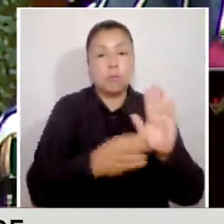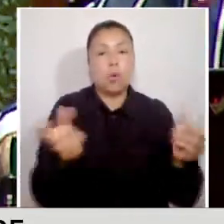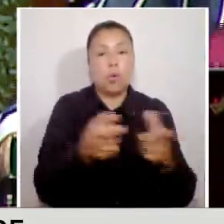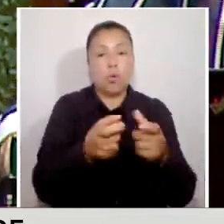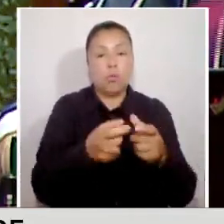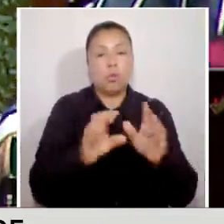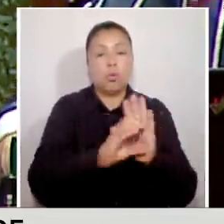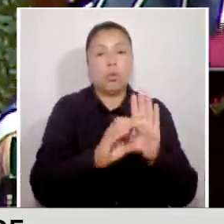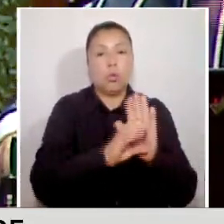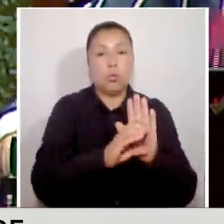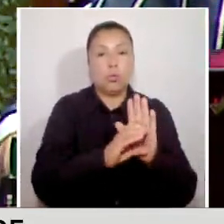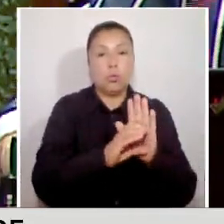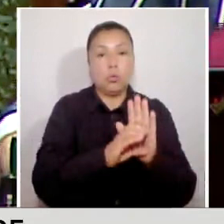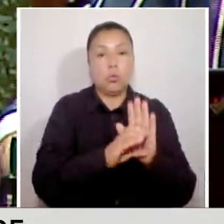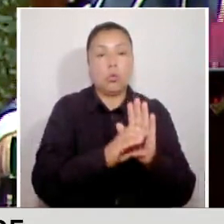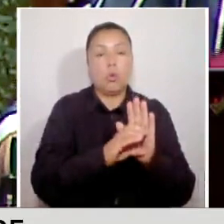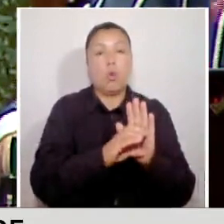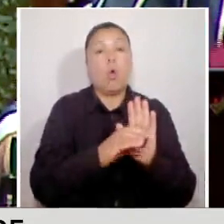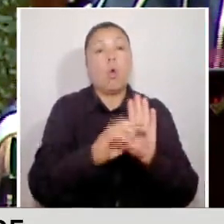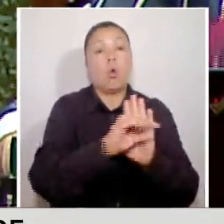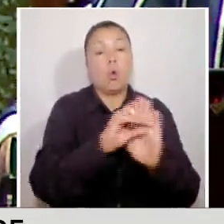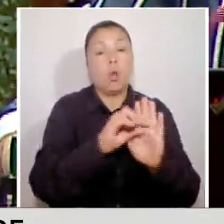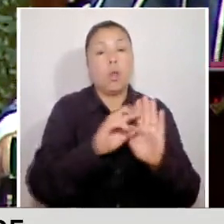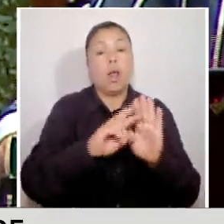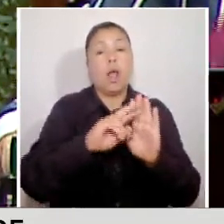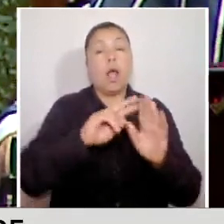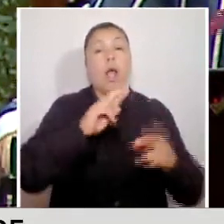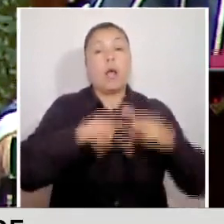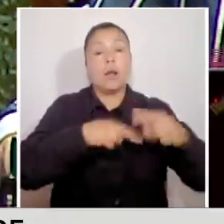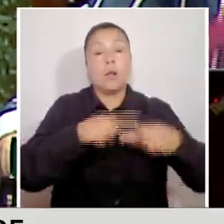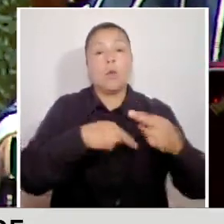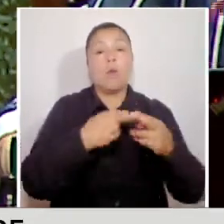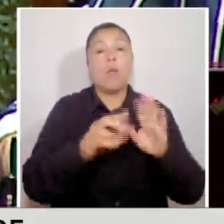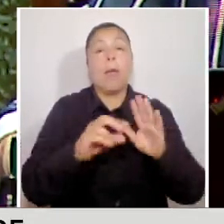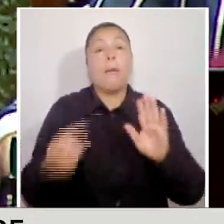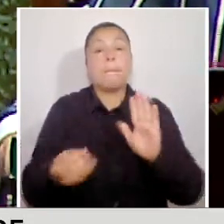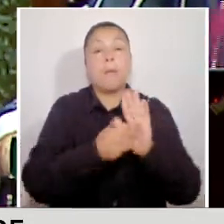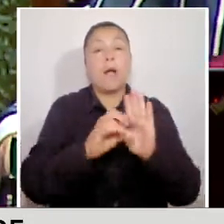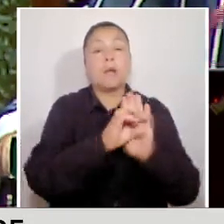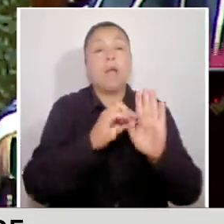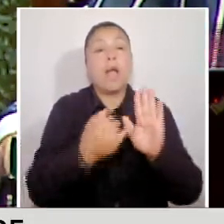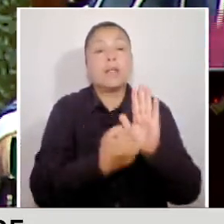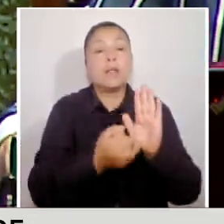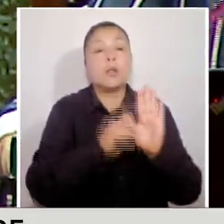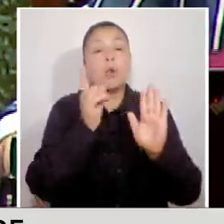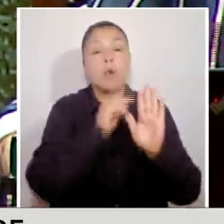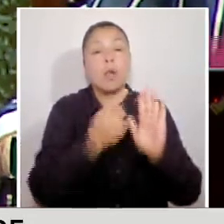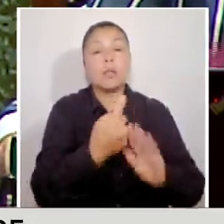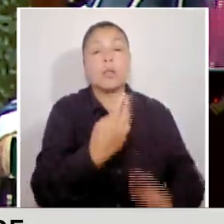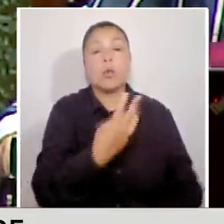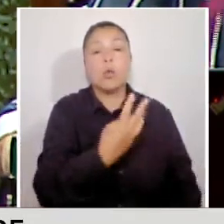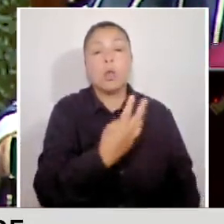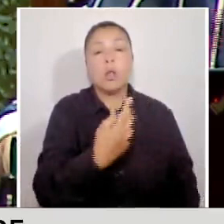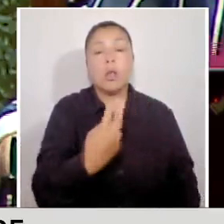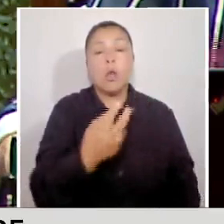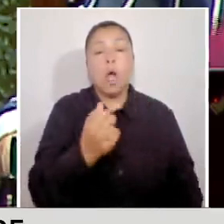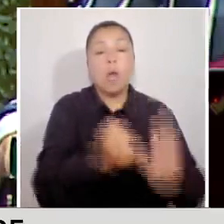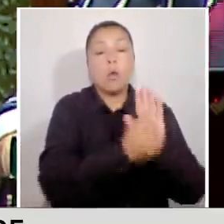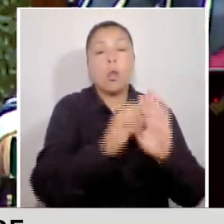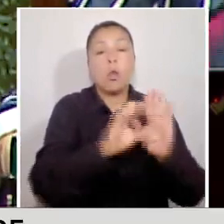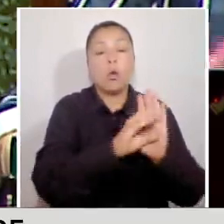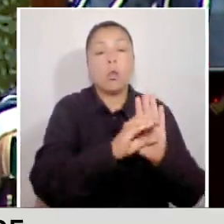constitución con la indicación renovada para agregar una frase al inciso final del artículo 132 del código